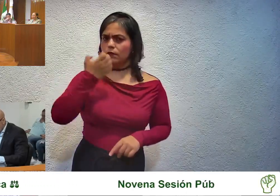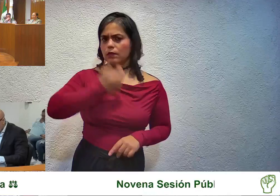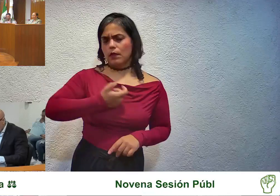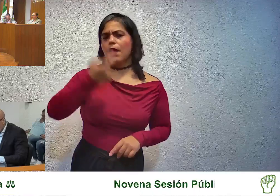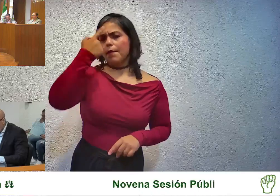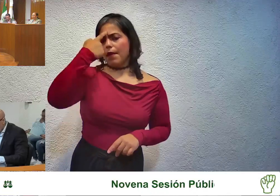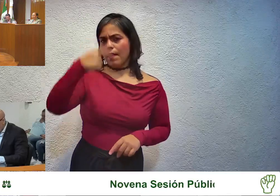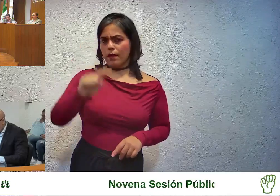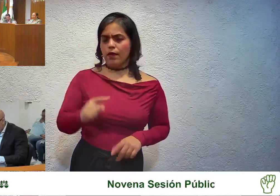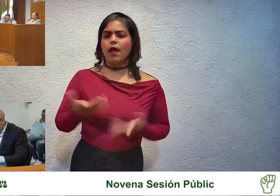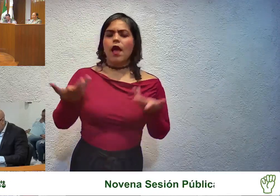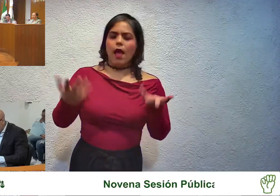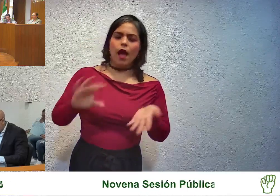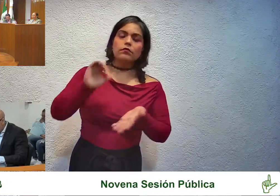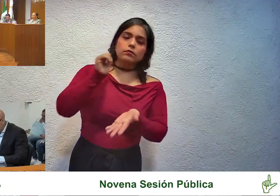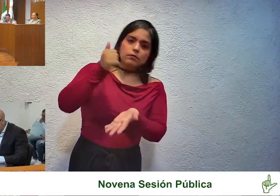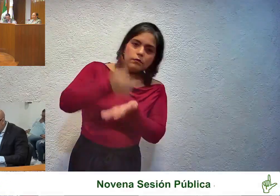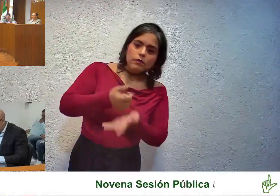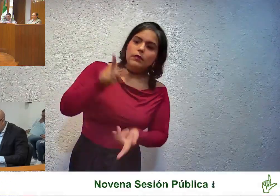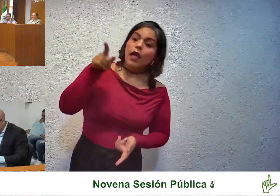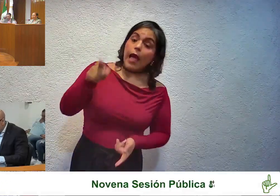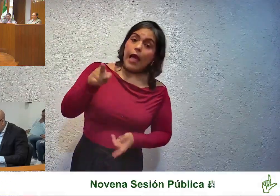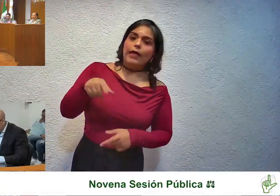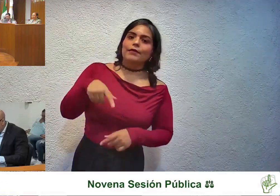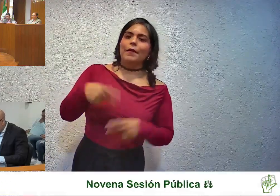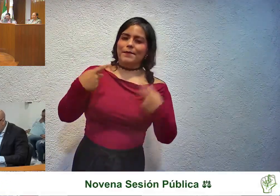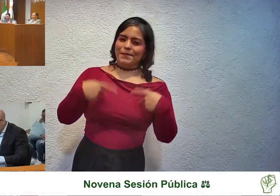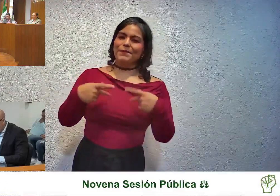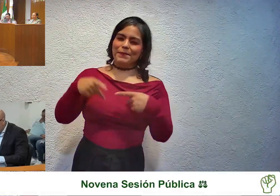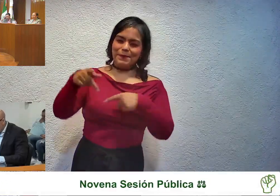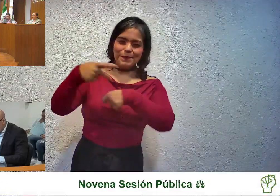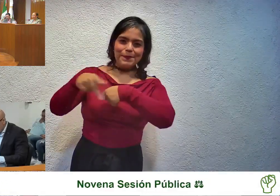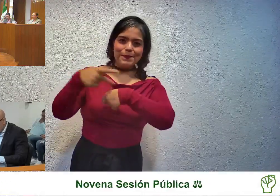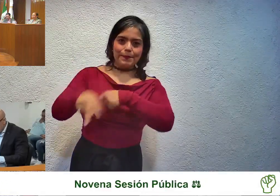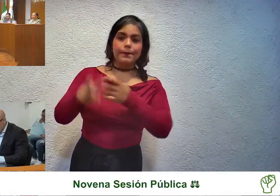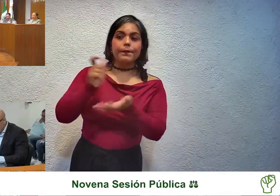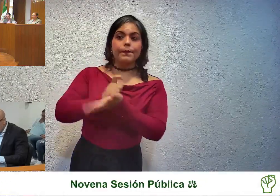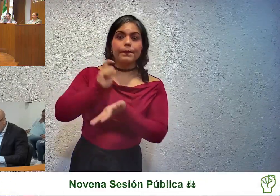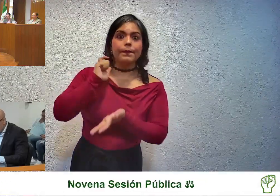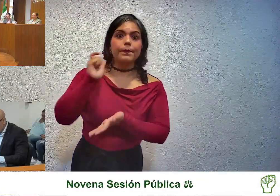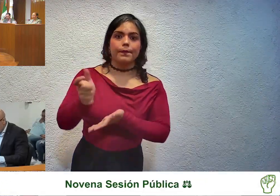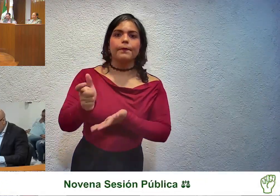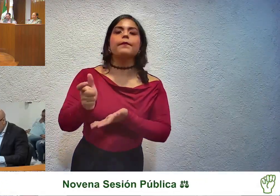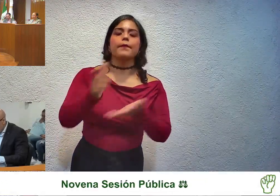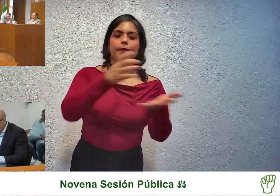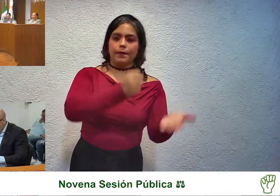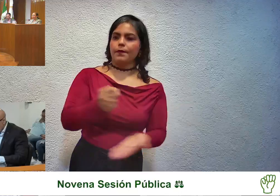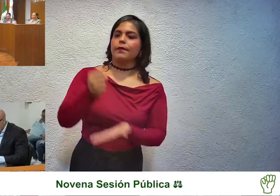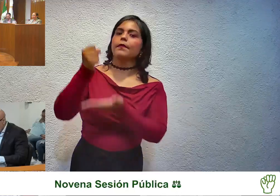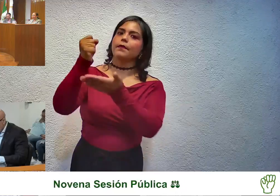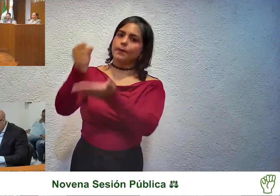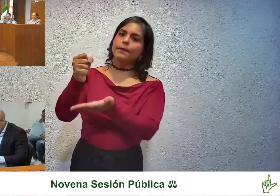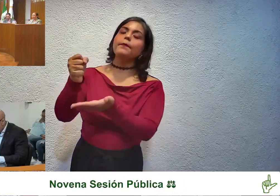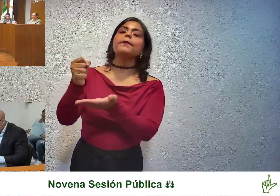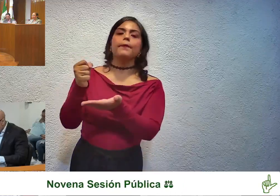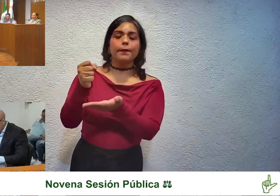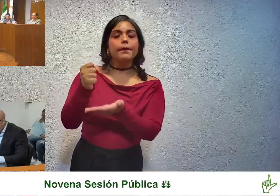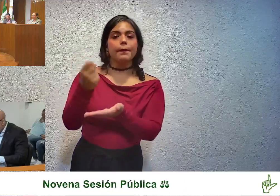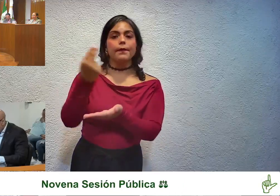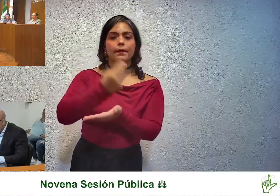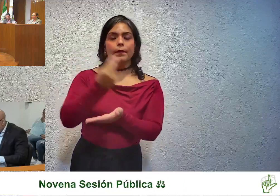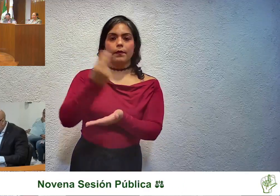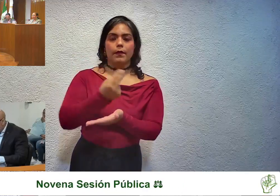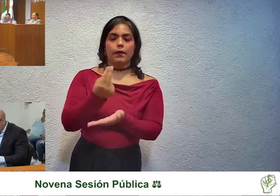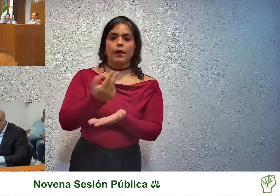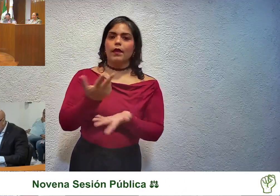establecer la posibilidad de que la promovente reciba una indemnización proveniente de los recursos del Fondo Estatal. En el caso,